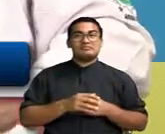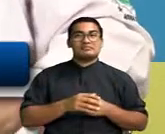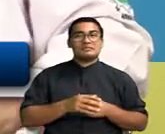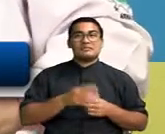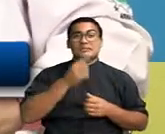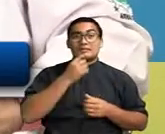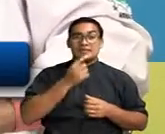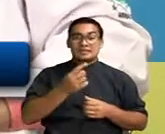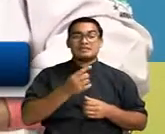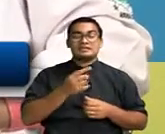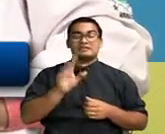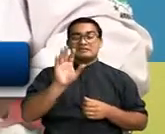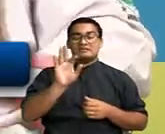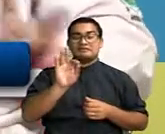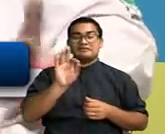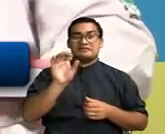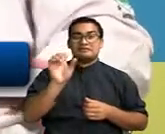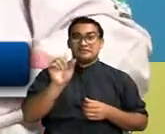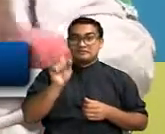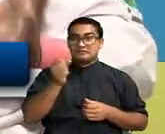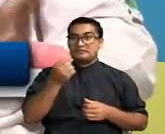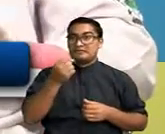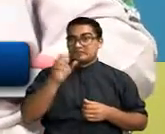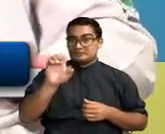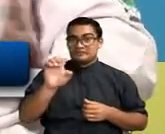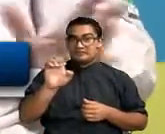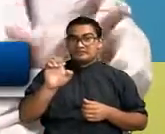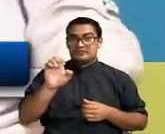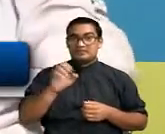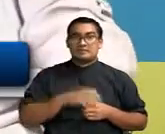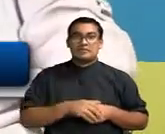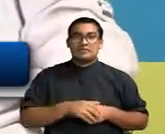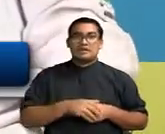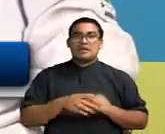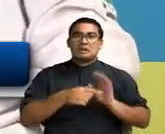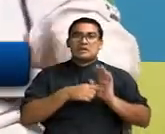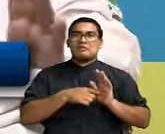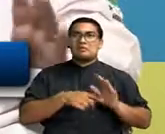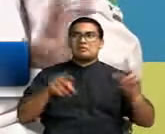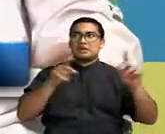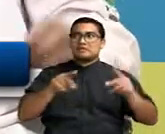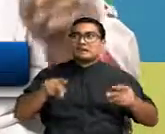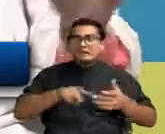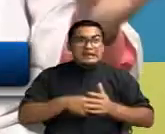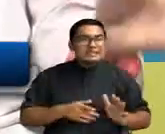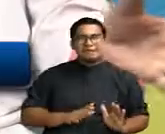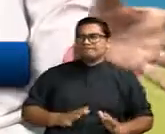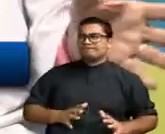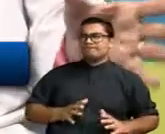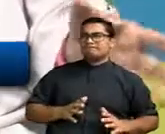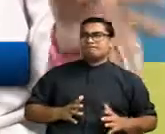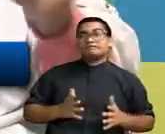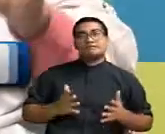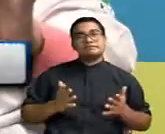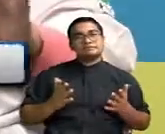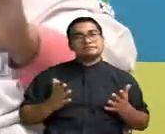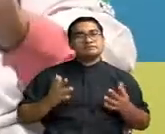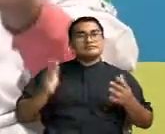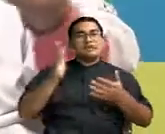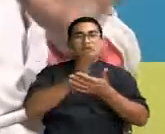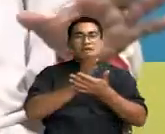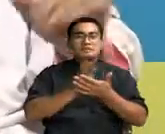en esta fase. No por esto vamos a decir que... Sí, porque una persona se enoja si le hacen algo. Por eso le digo, pues, el temperamento de la persona, el